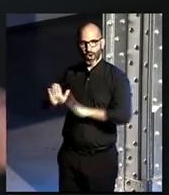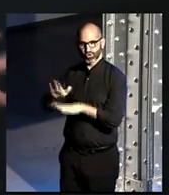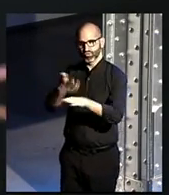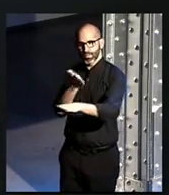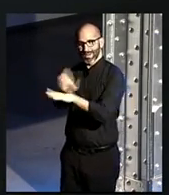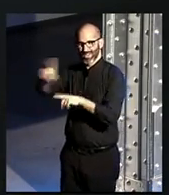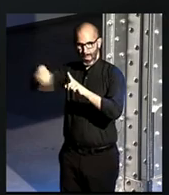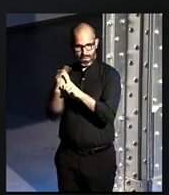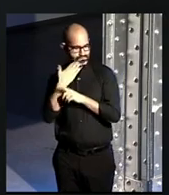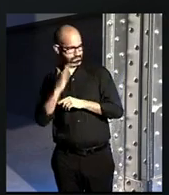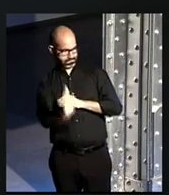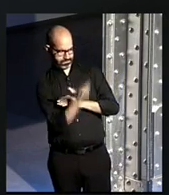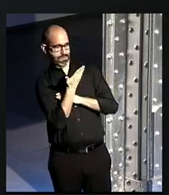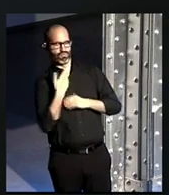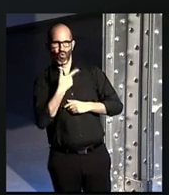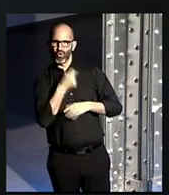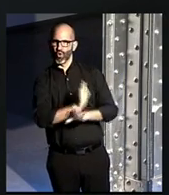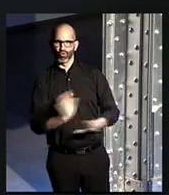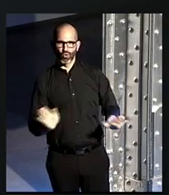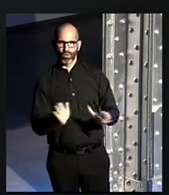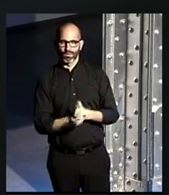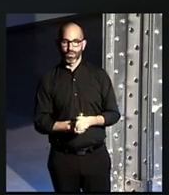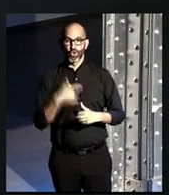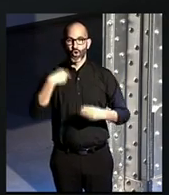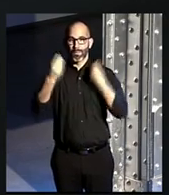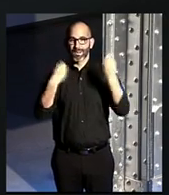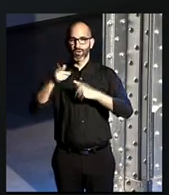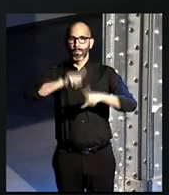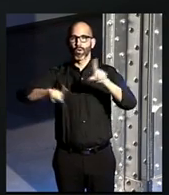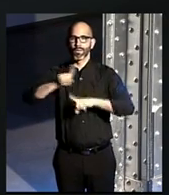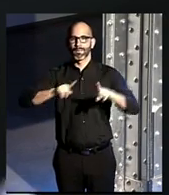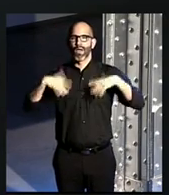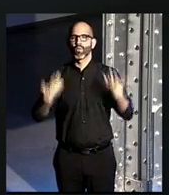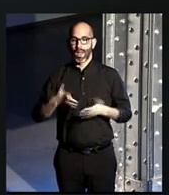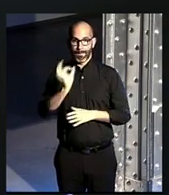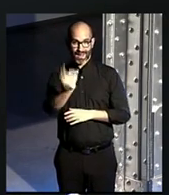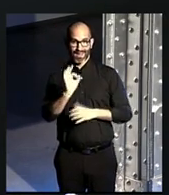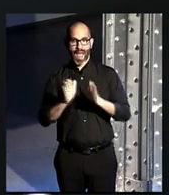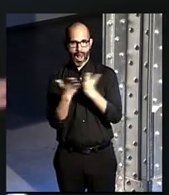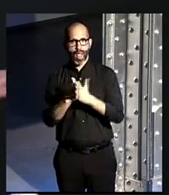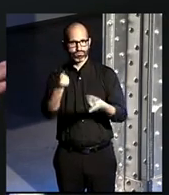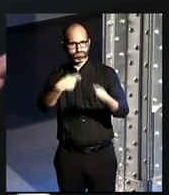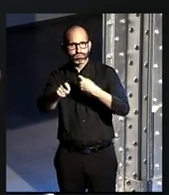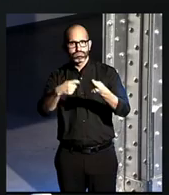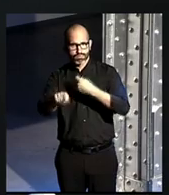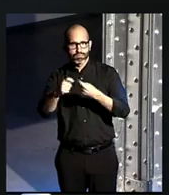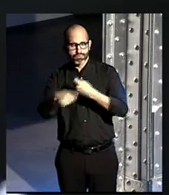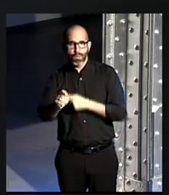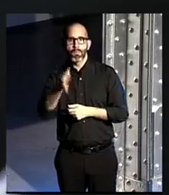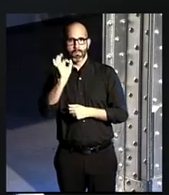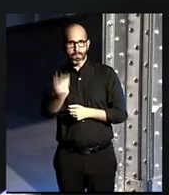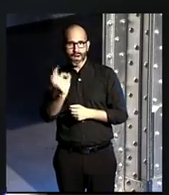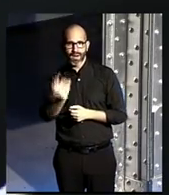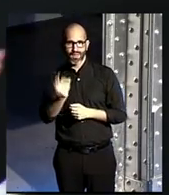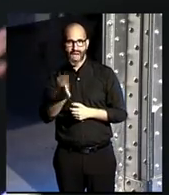gustó, digamos, ¿no? Y yo creo que el problema fundamental, claro que es un libro que se vendió como